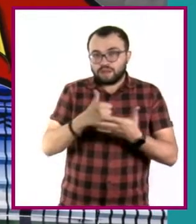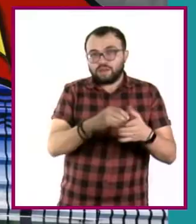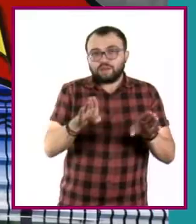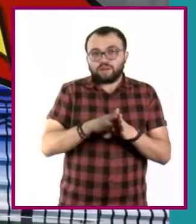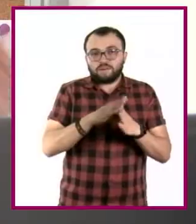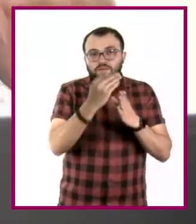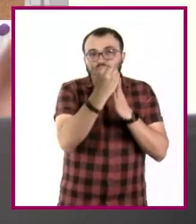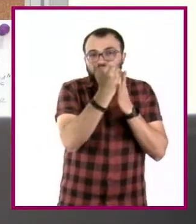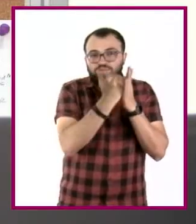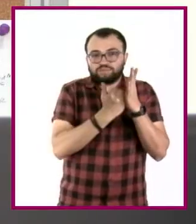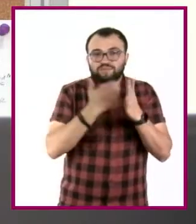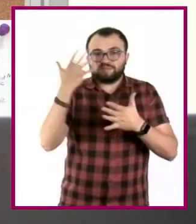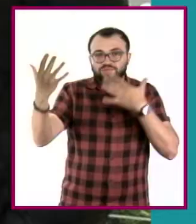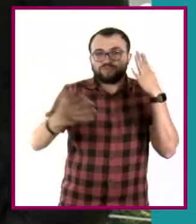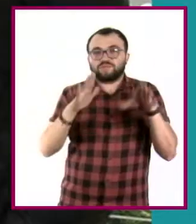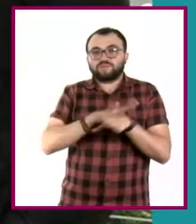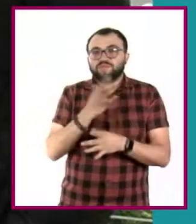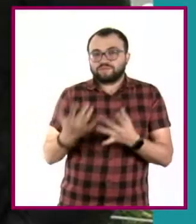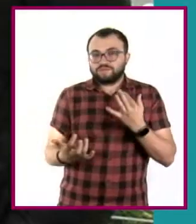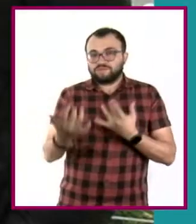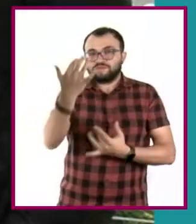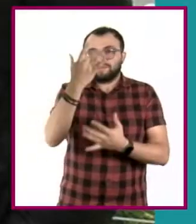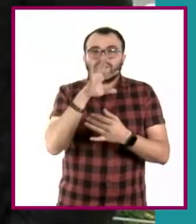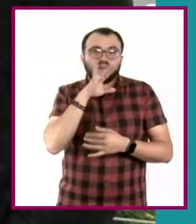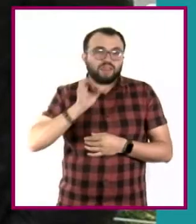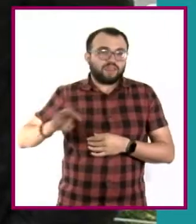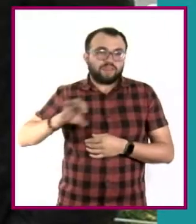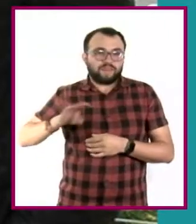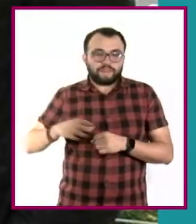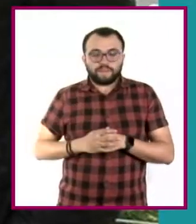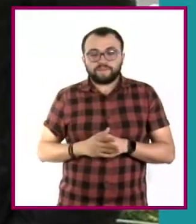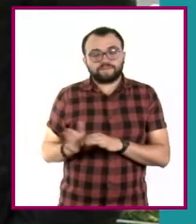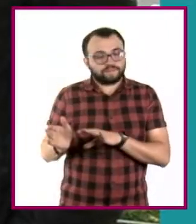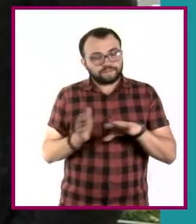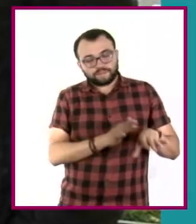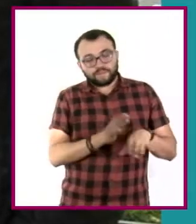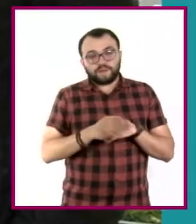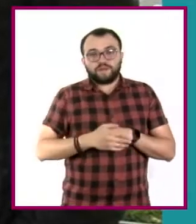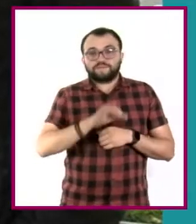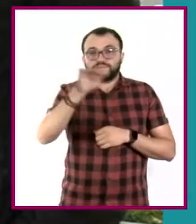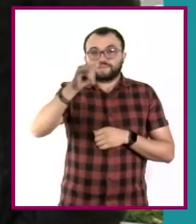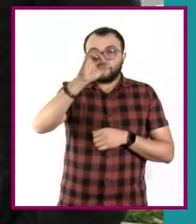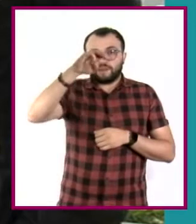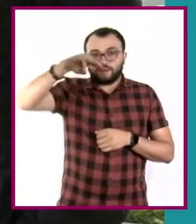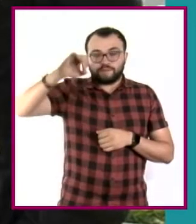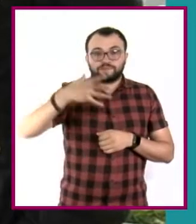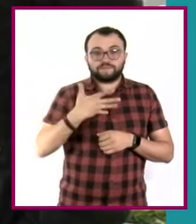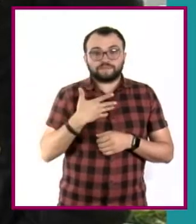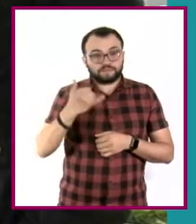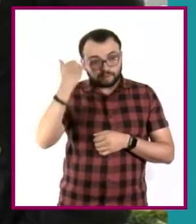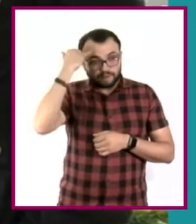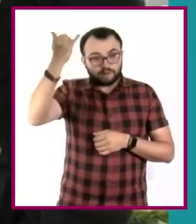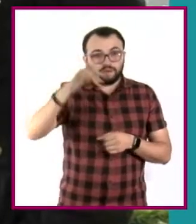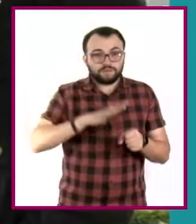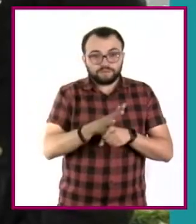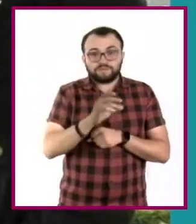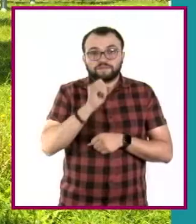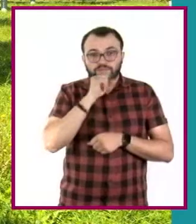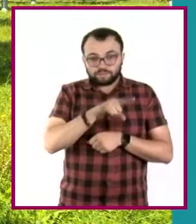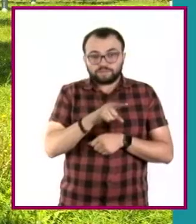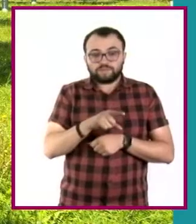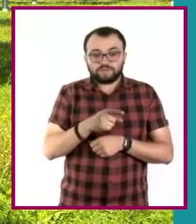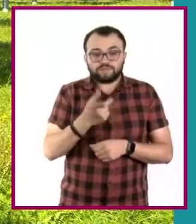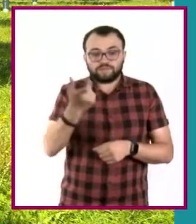disminuir la contaminación por la quema de desechos. Por otro lado, Jaime Martínez Soto creó un innovador sistema de financiación, propiedad